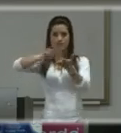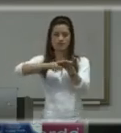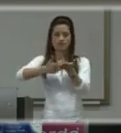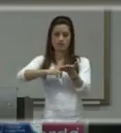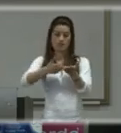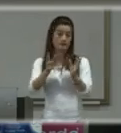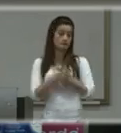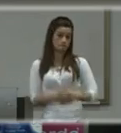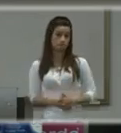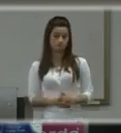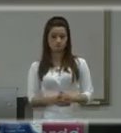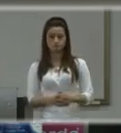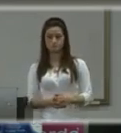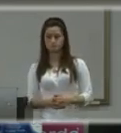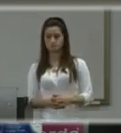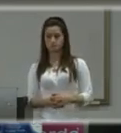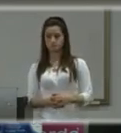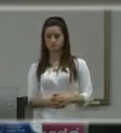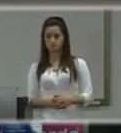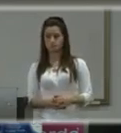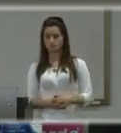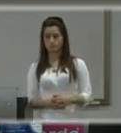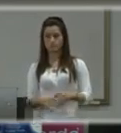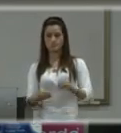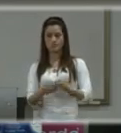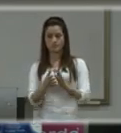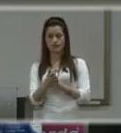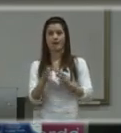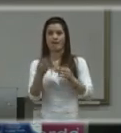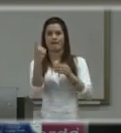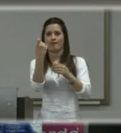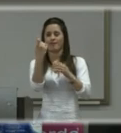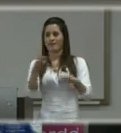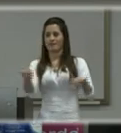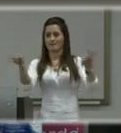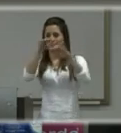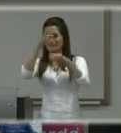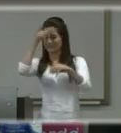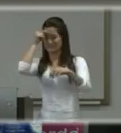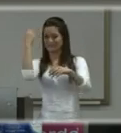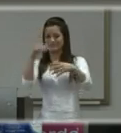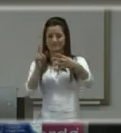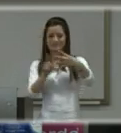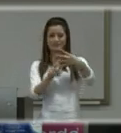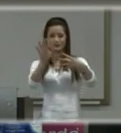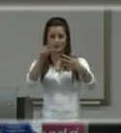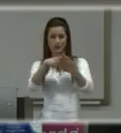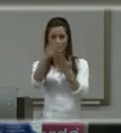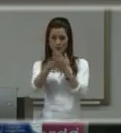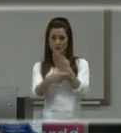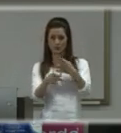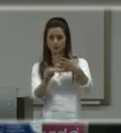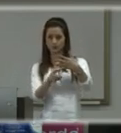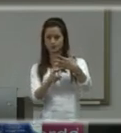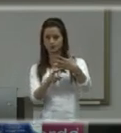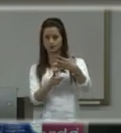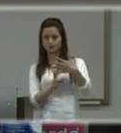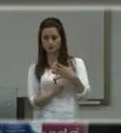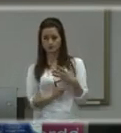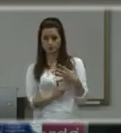Y bueno, todo esto, casi se me olvida, uno de los productos más importantes del proyecto, también hizo